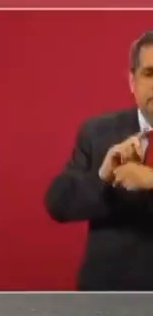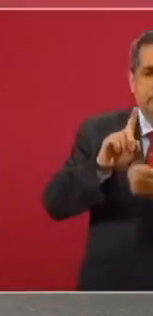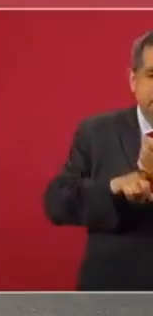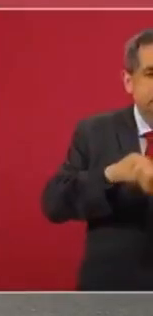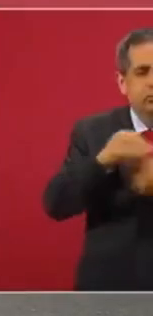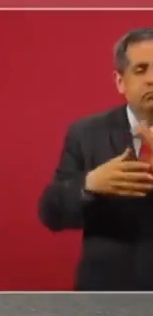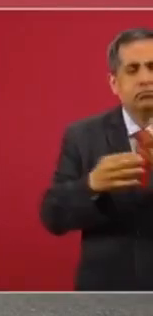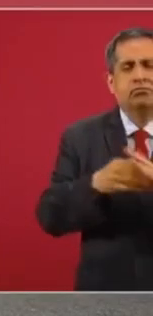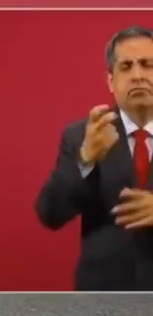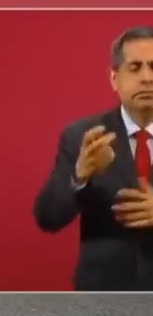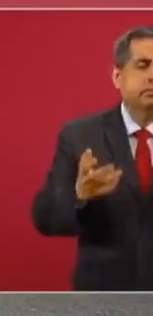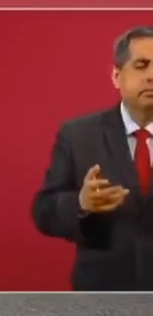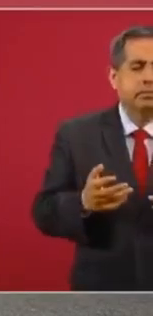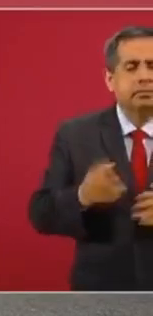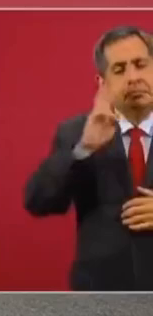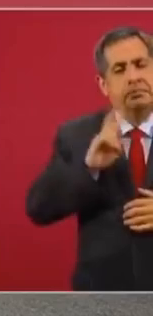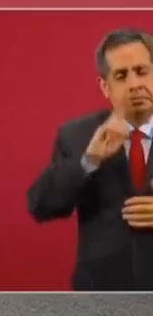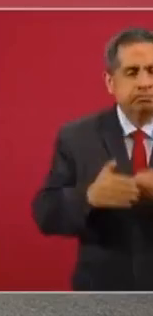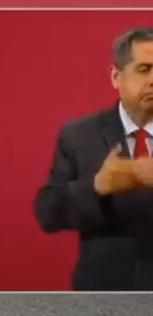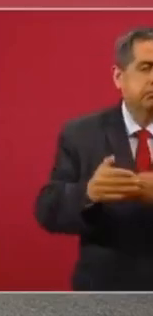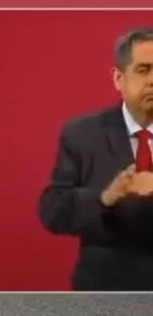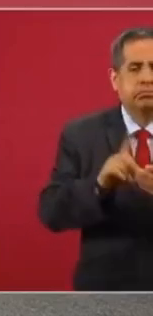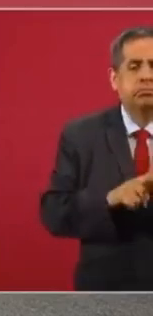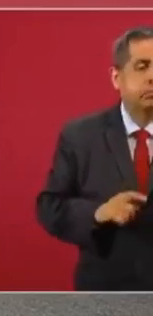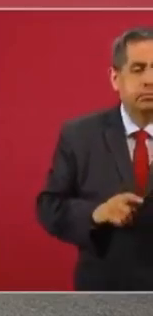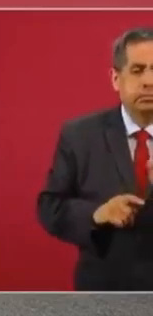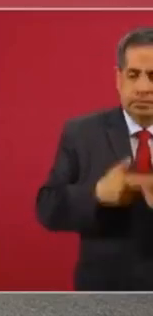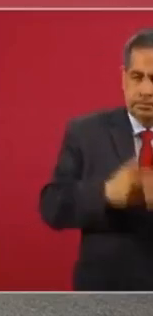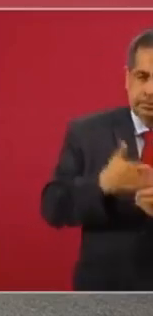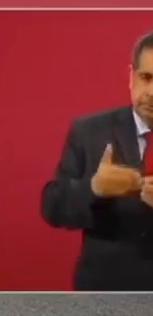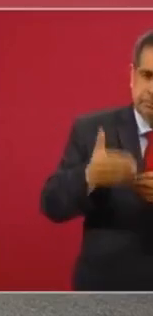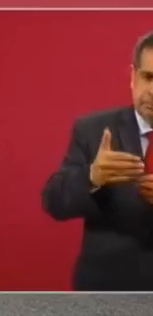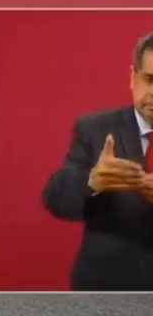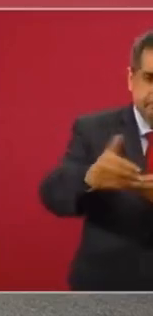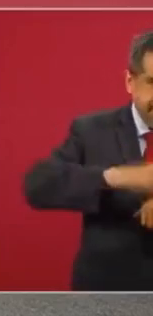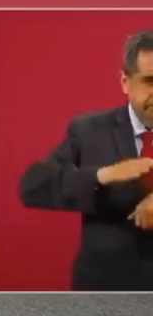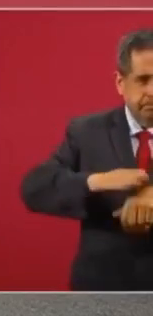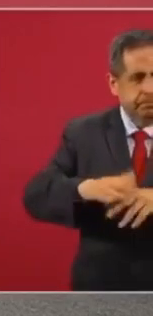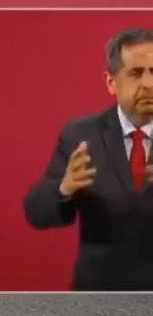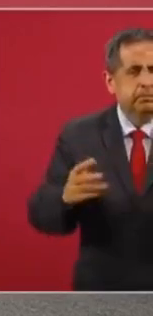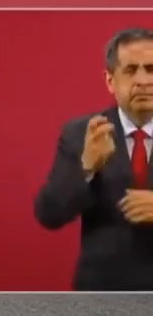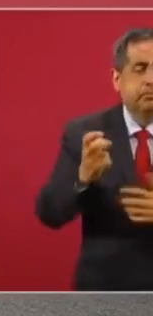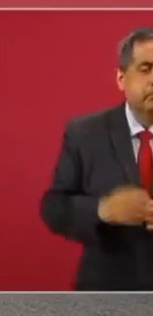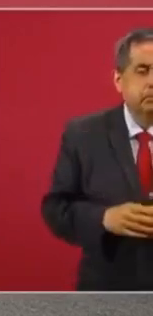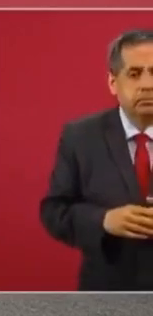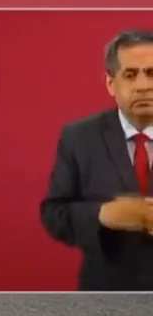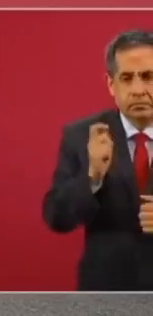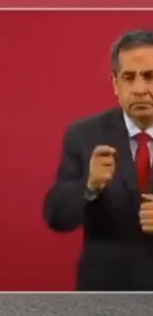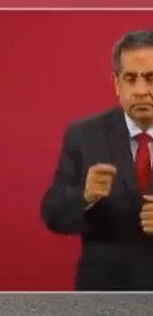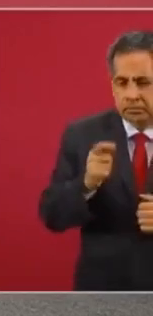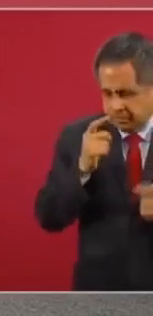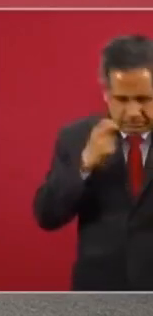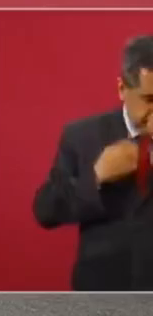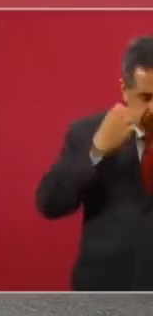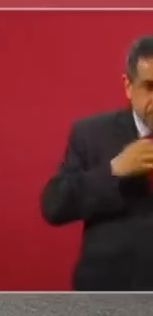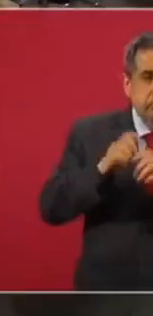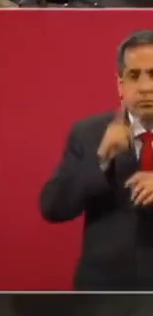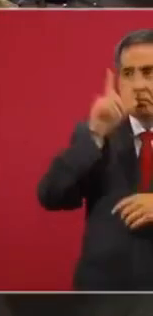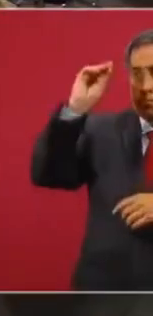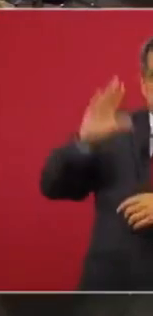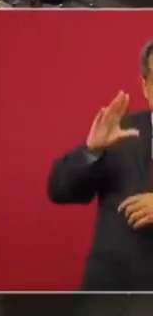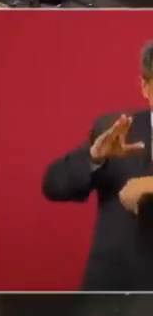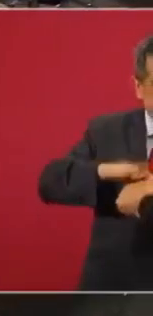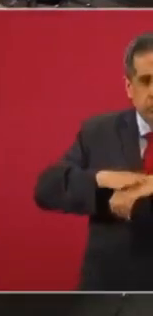esto y vamos a procurar seguir avanzando, porque se revisa lo del